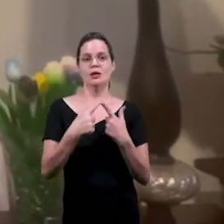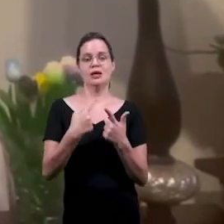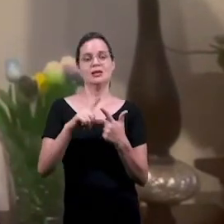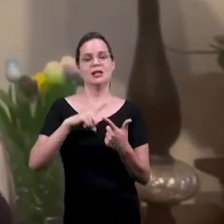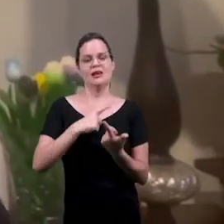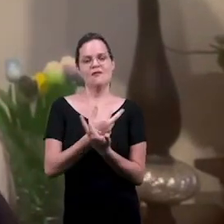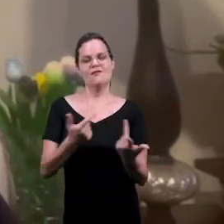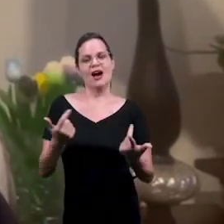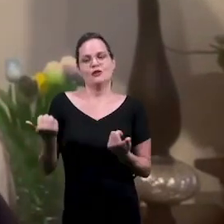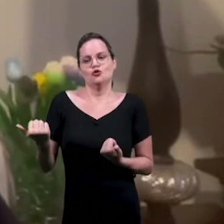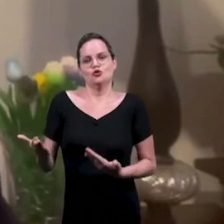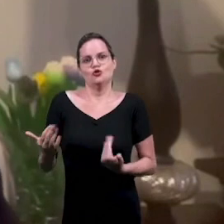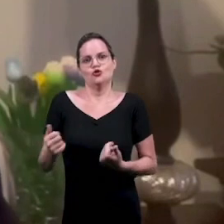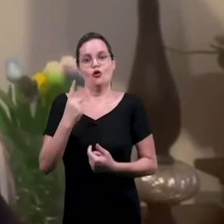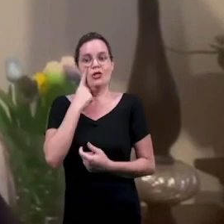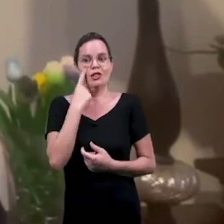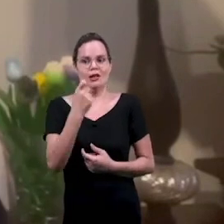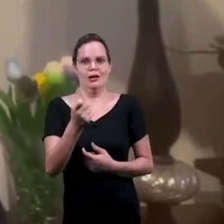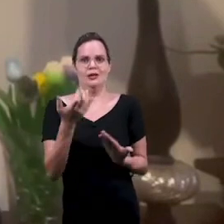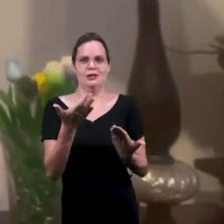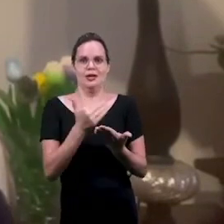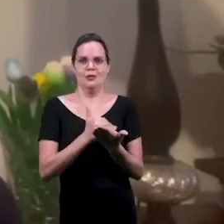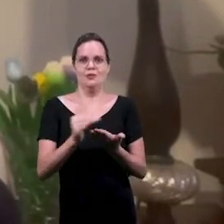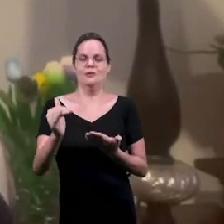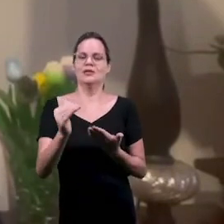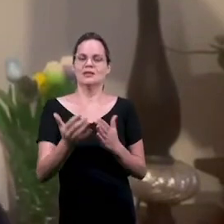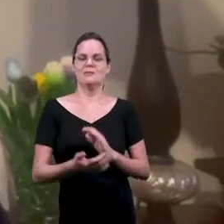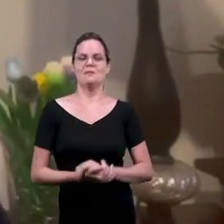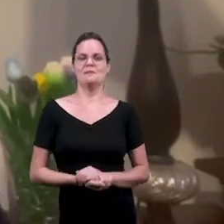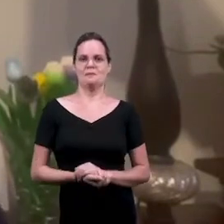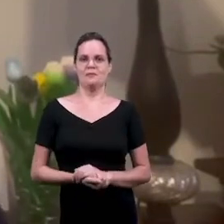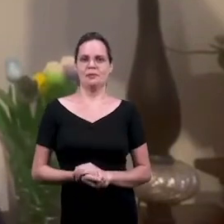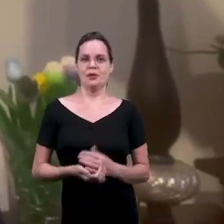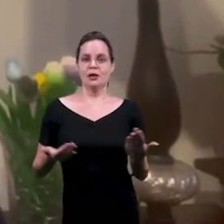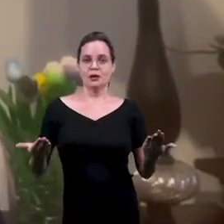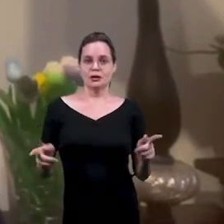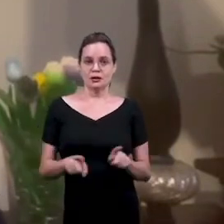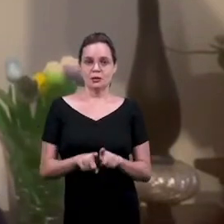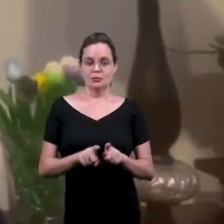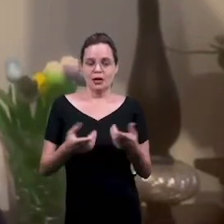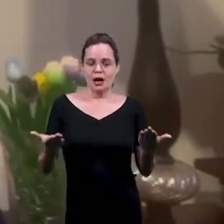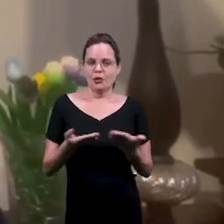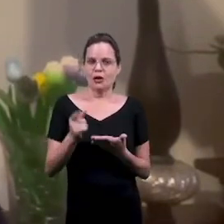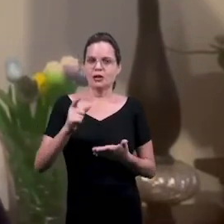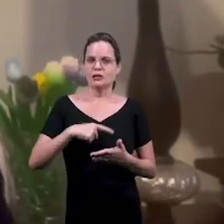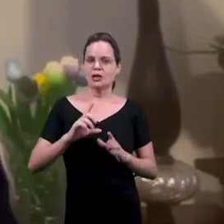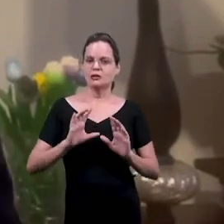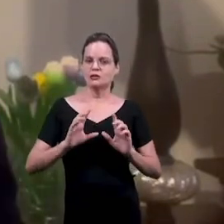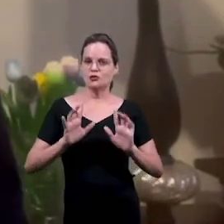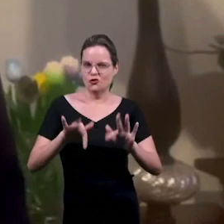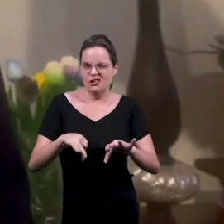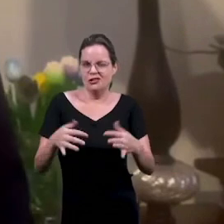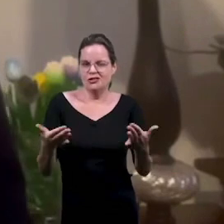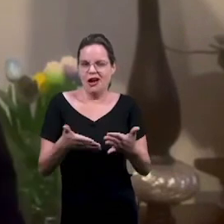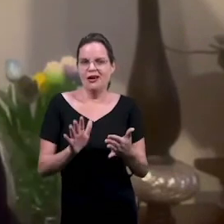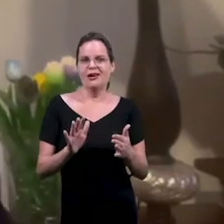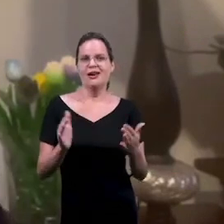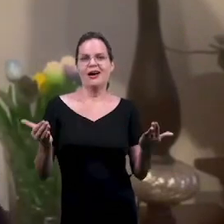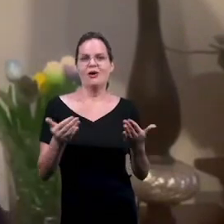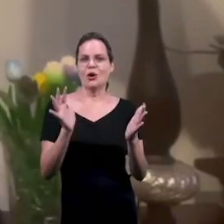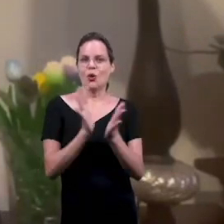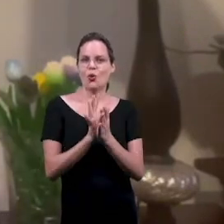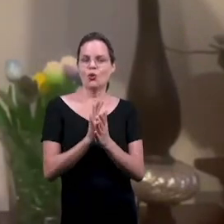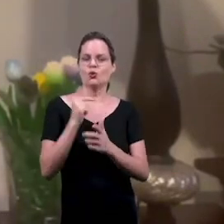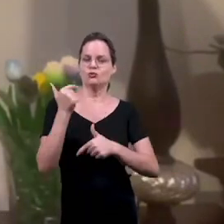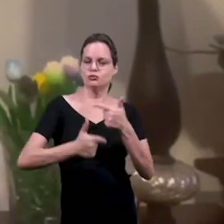nos alcanzó a muchos jóvenes interesados en este trabajo que estamos dando en los primeros pasos. Finalmente, hay un